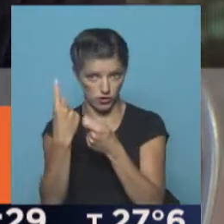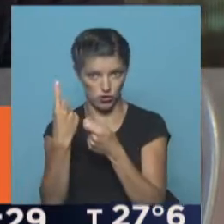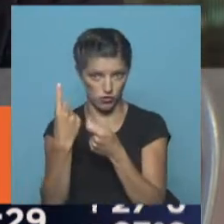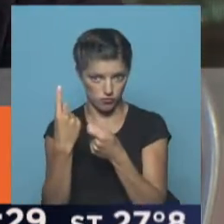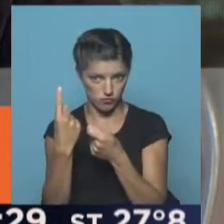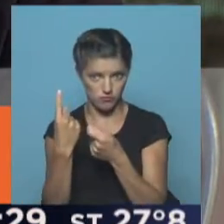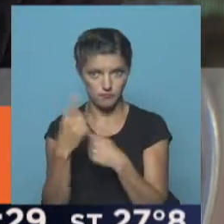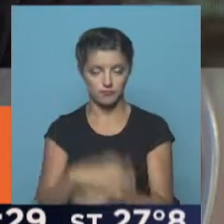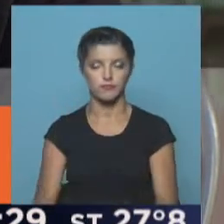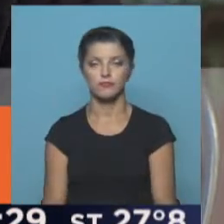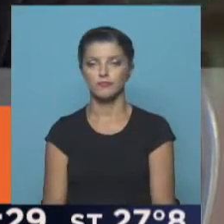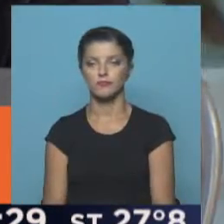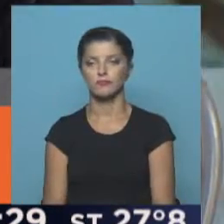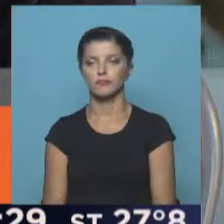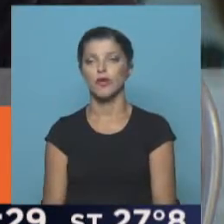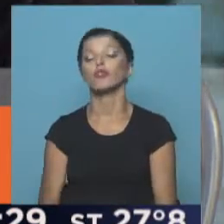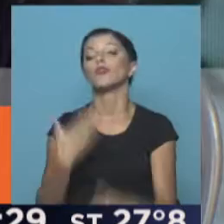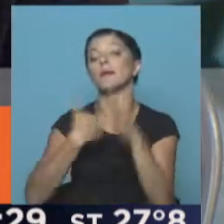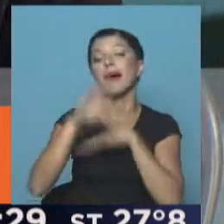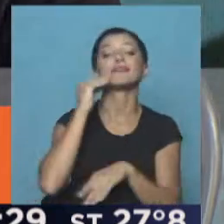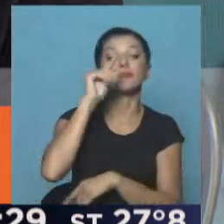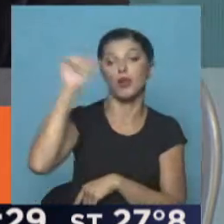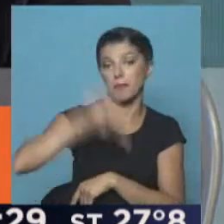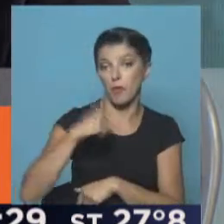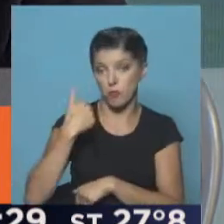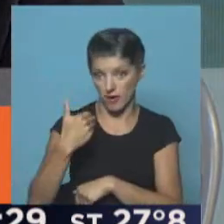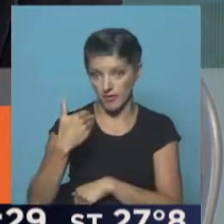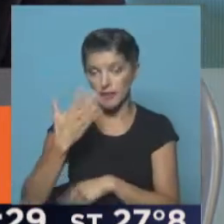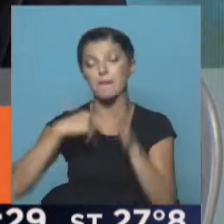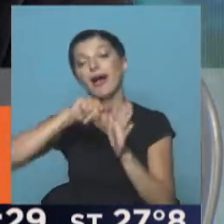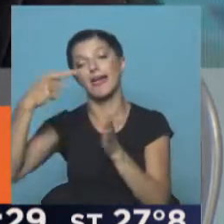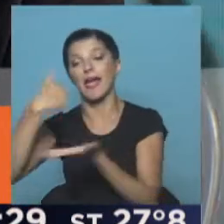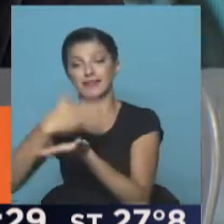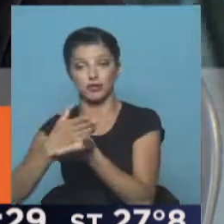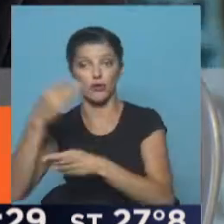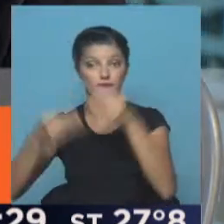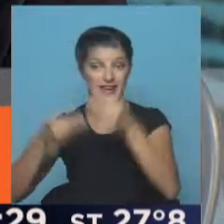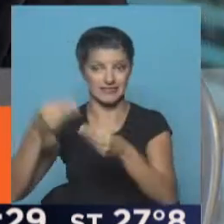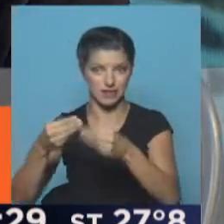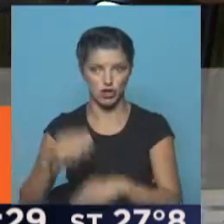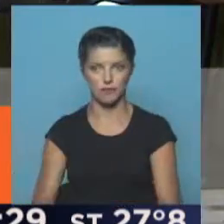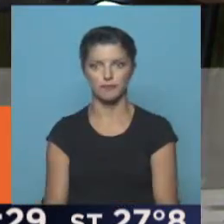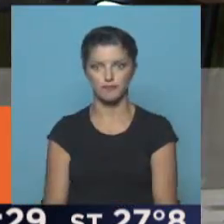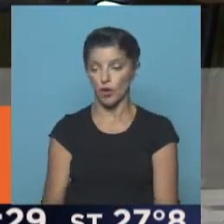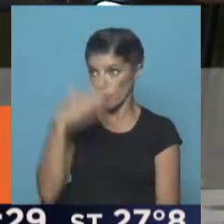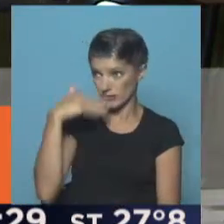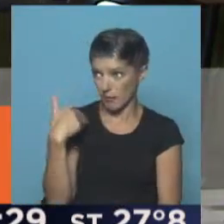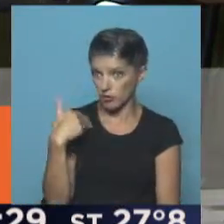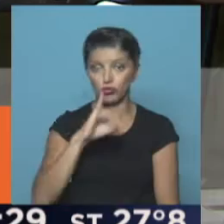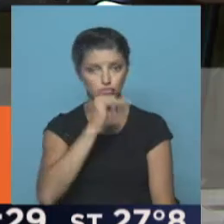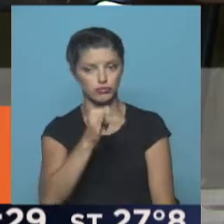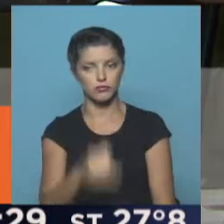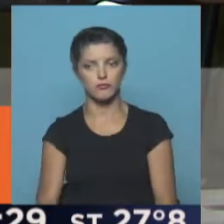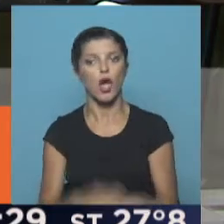más tiene que perder el Reino Unido, que por el lado del sector financiero. ¿Puedo hacer una última? Sí, dale, muy rápido.